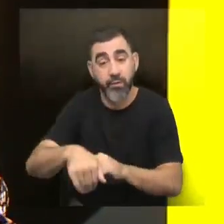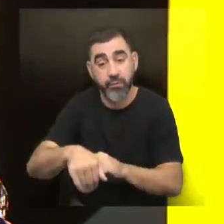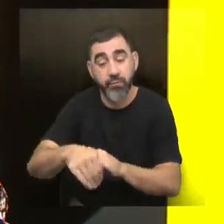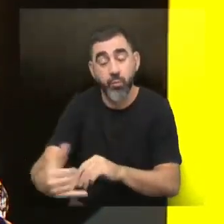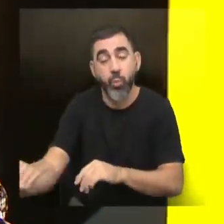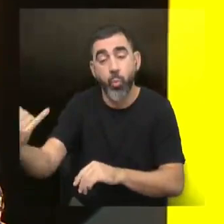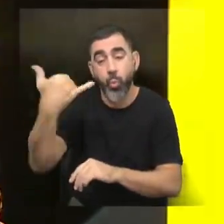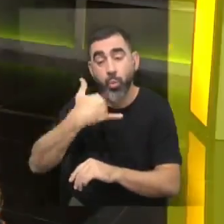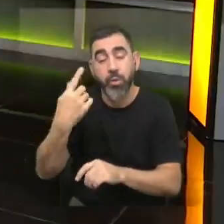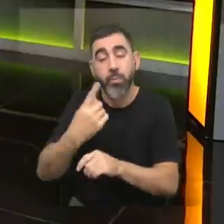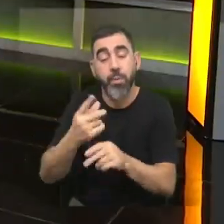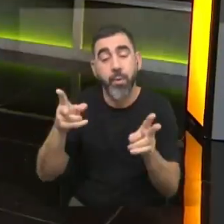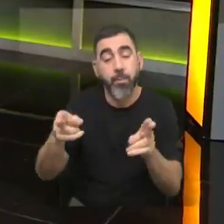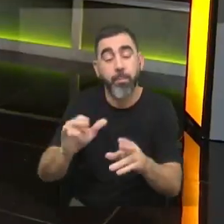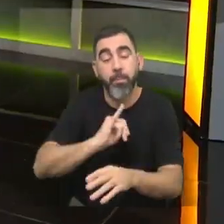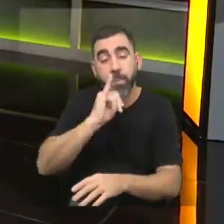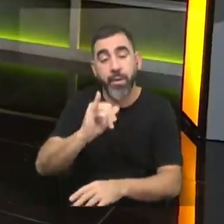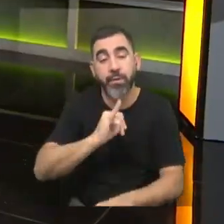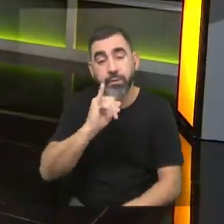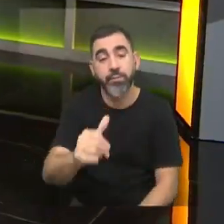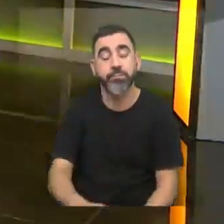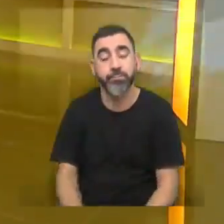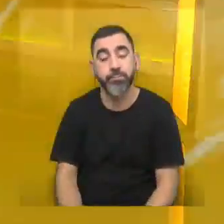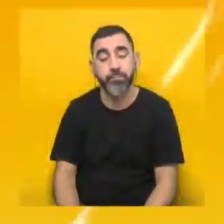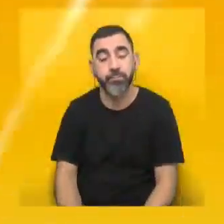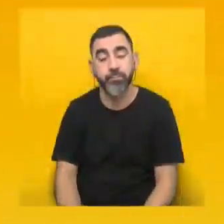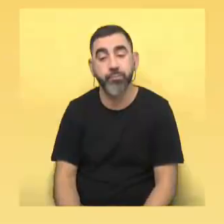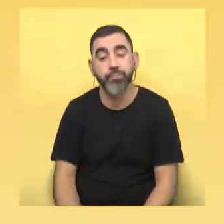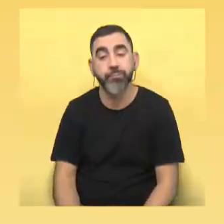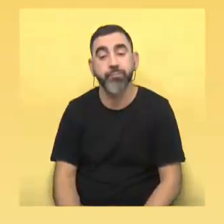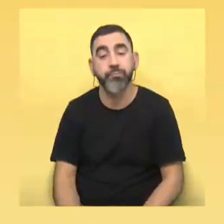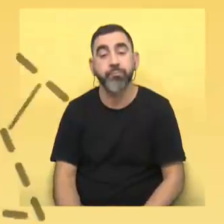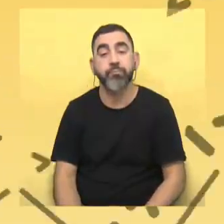nos contó eso en la primera parte del informe.